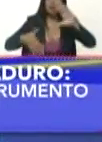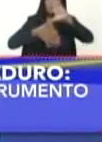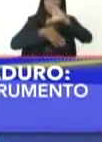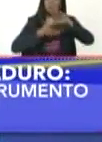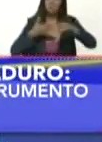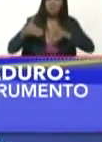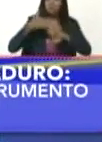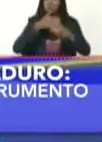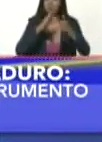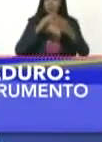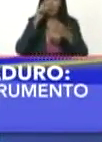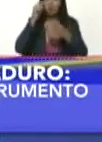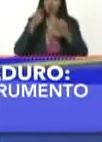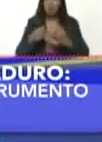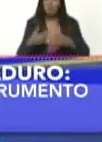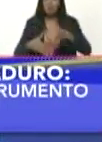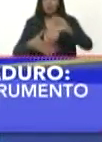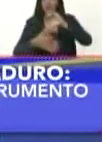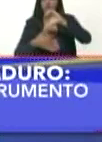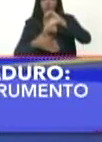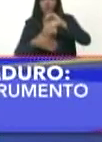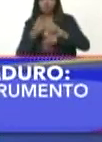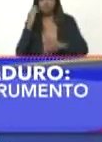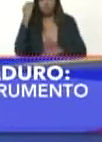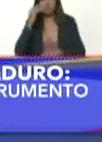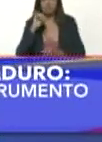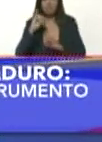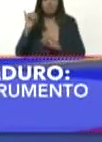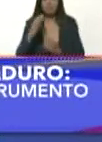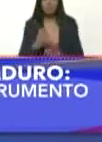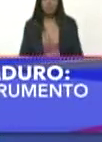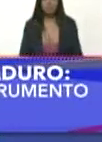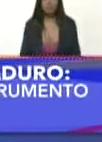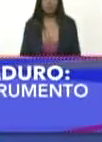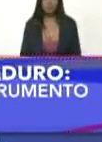Caribe, porque es el comandante del Comando Sur.